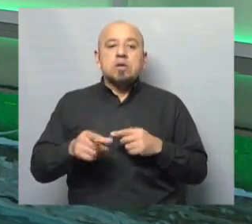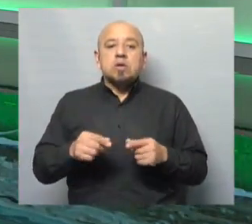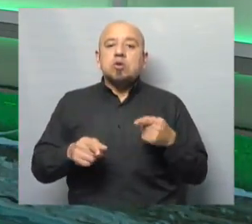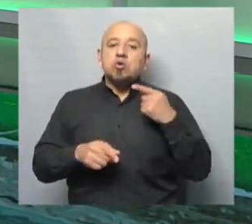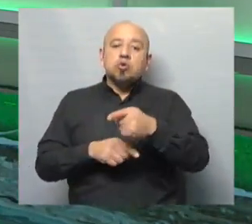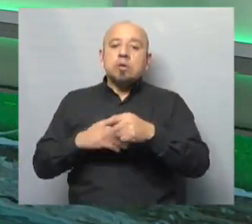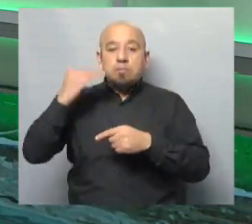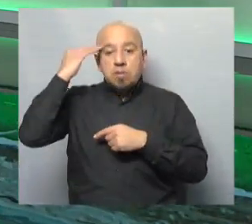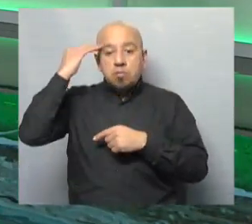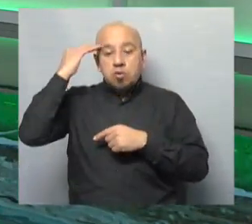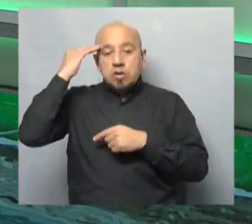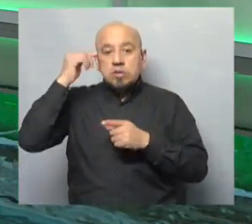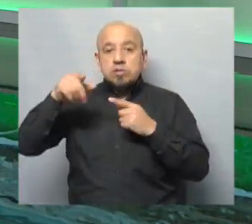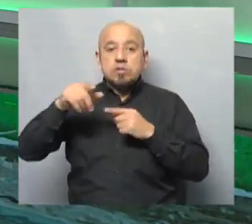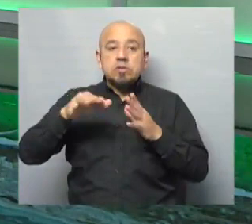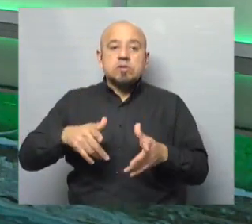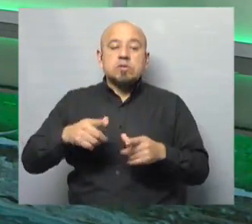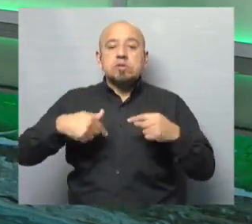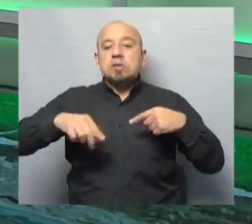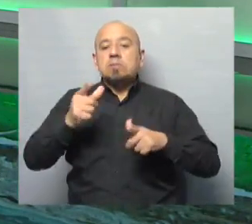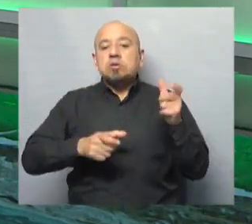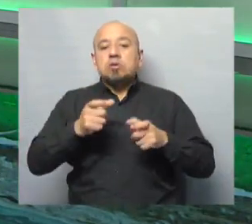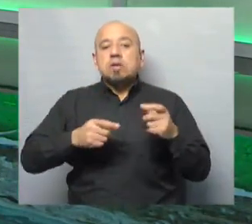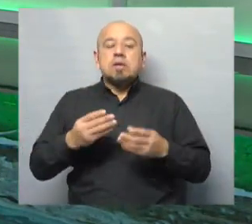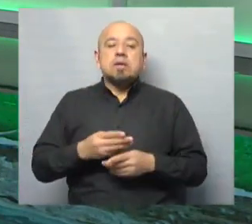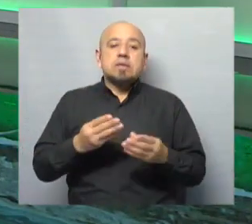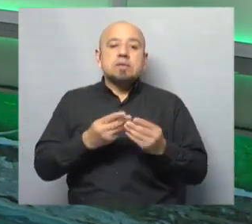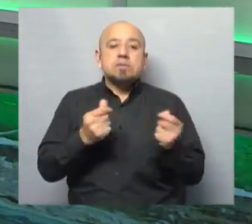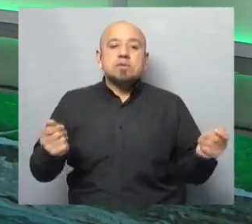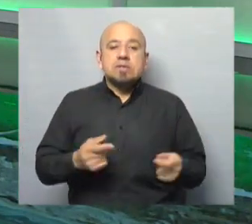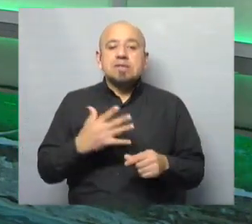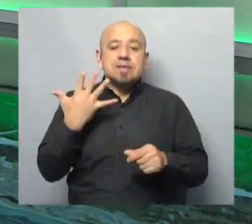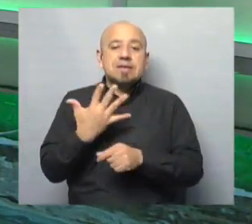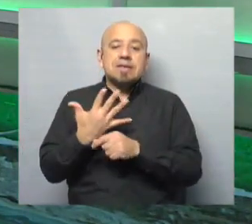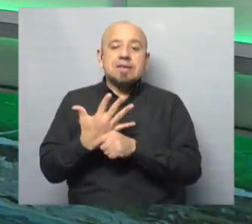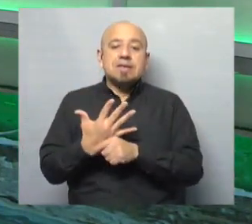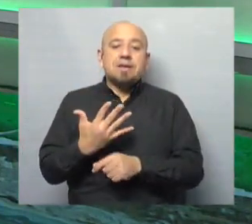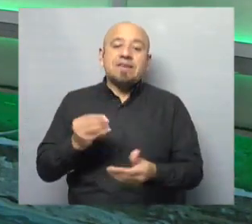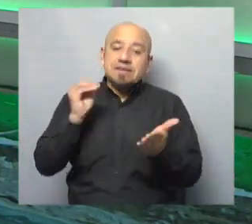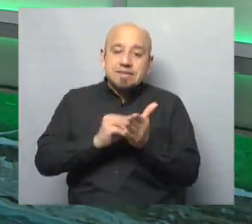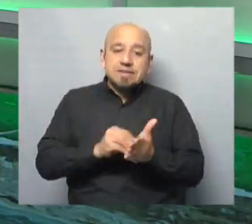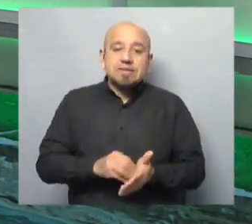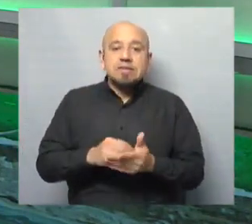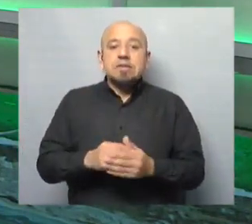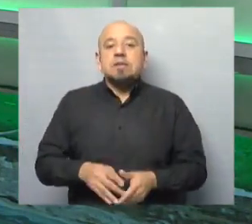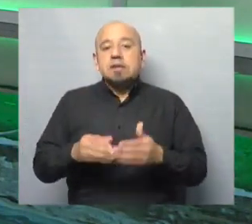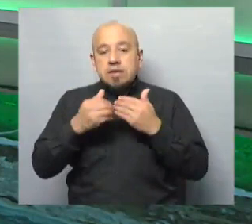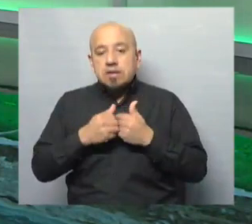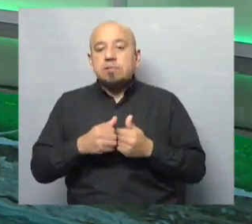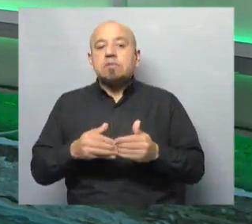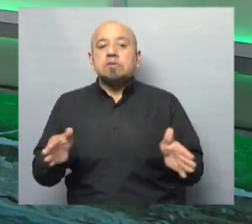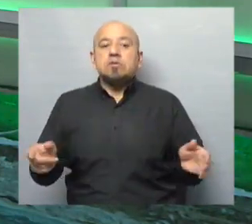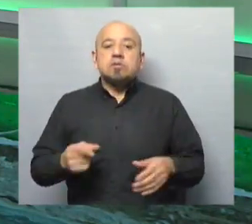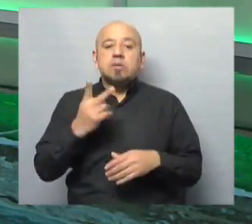el memorial en recordación de los detenidos desaparecidos fue el quinto hecho de este tipo desde la inauguración del monumento hace